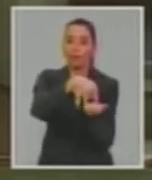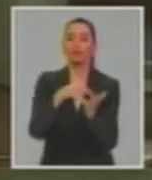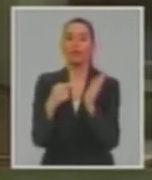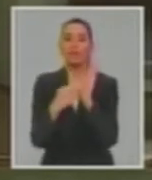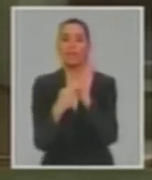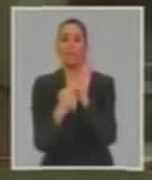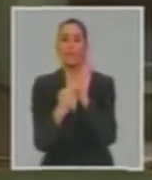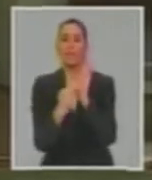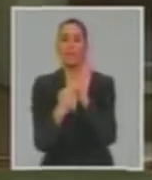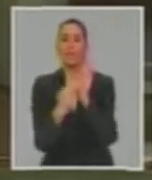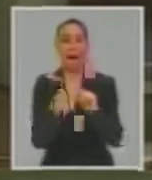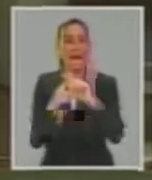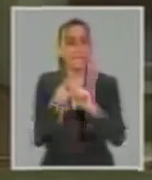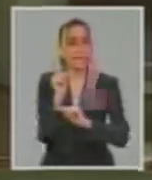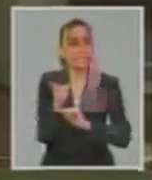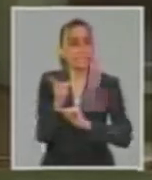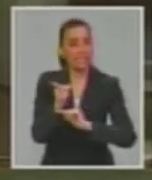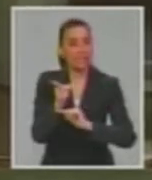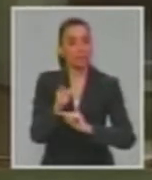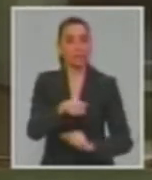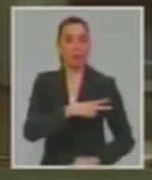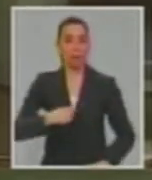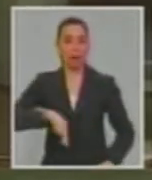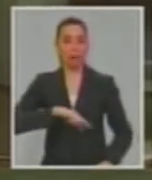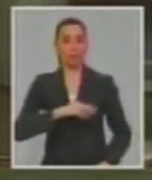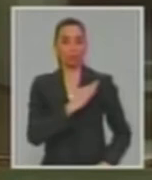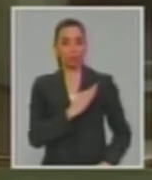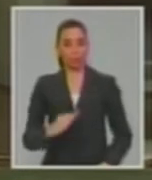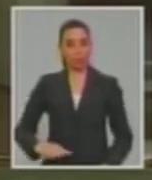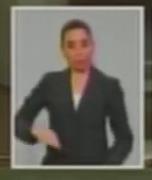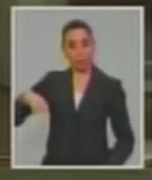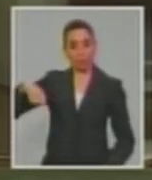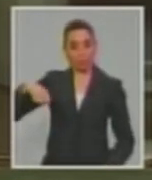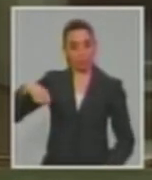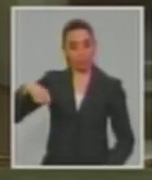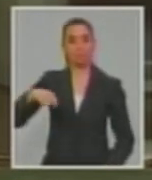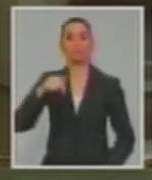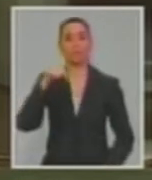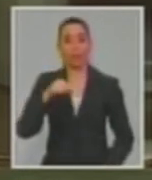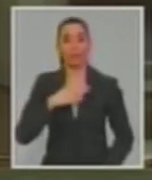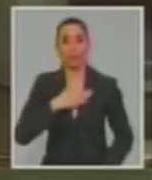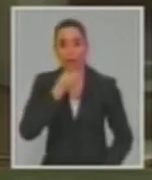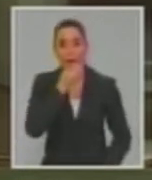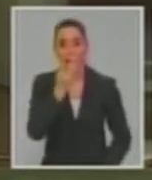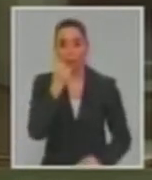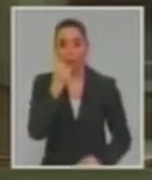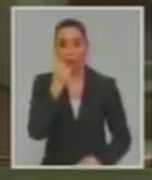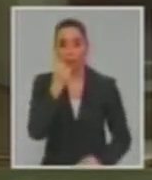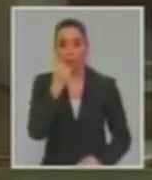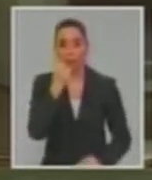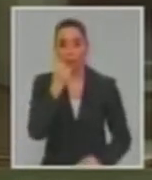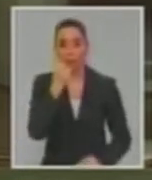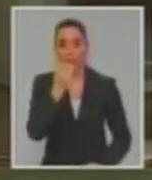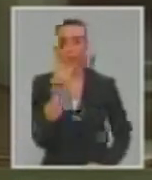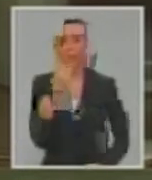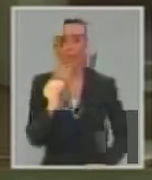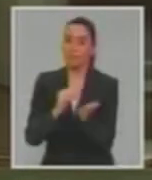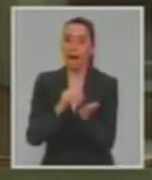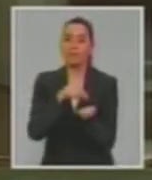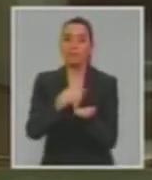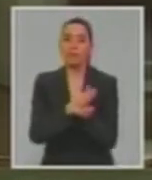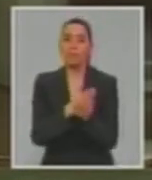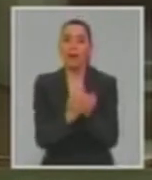estableciendo exigencias para nuestros parlamentarios. Hoy quiero anunciar un en esta agenda